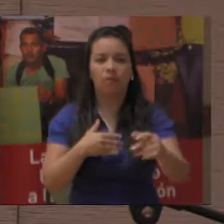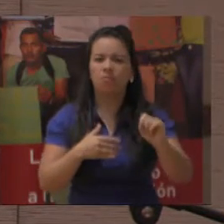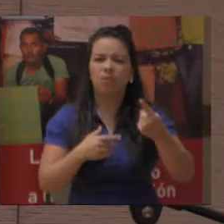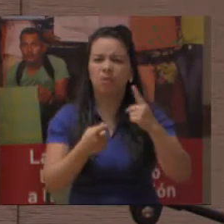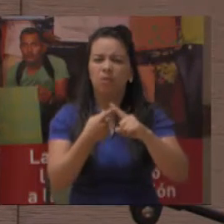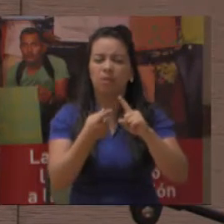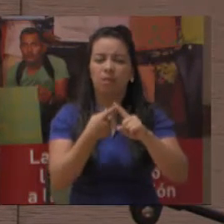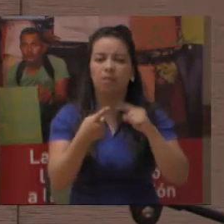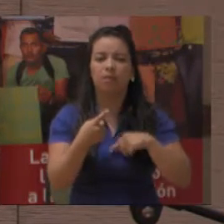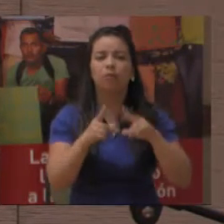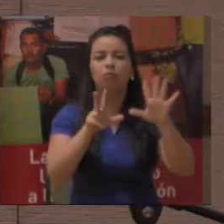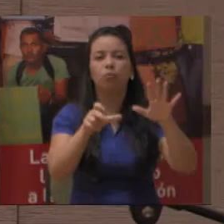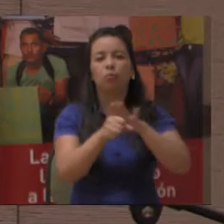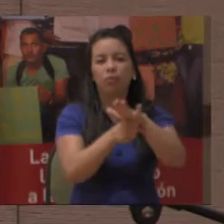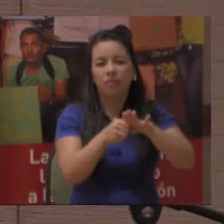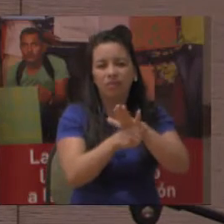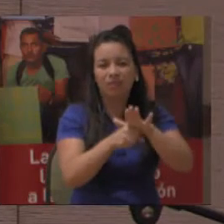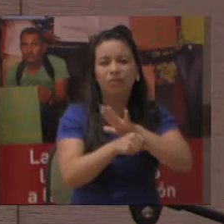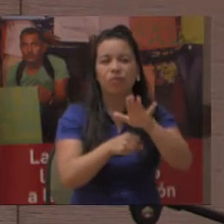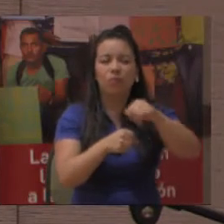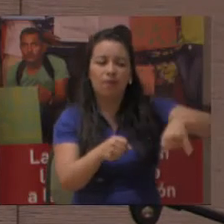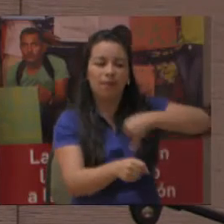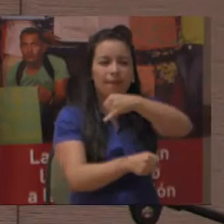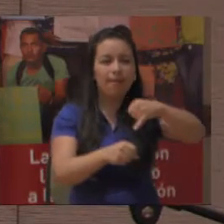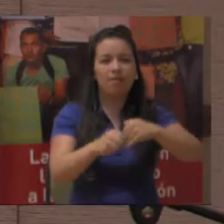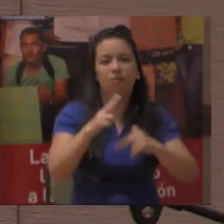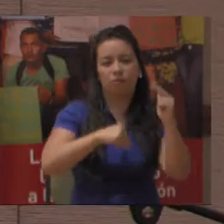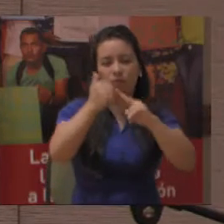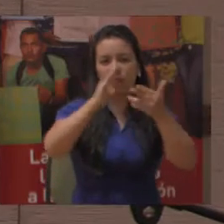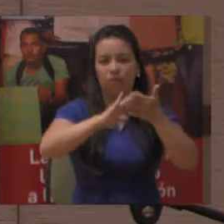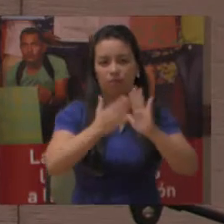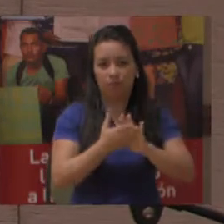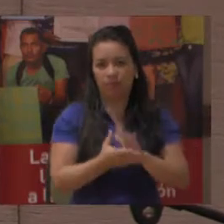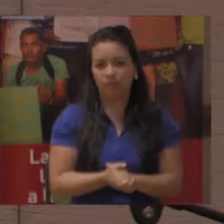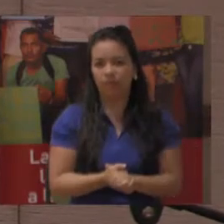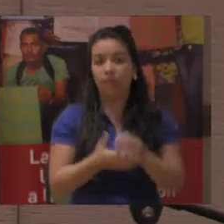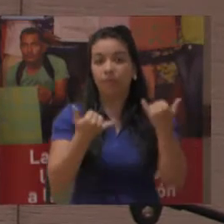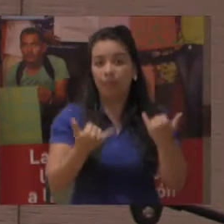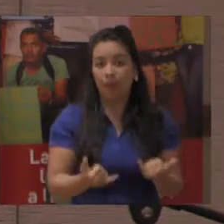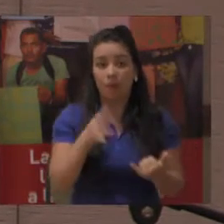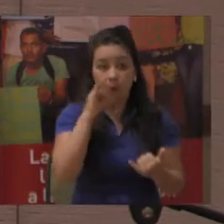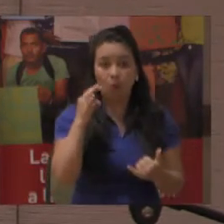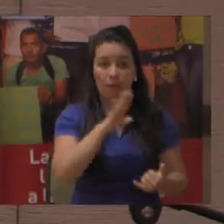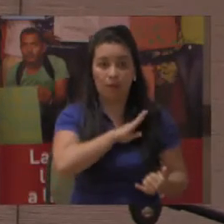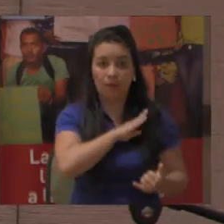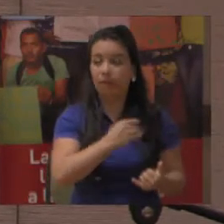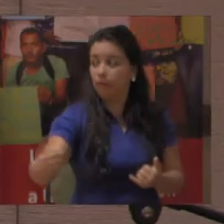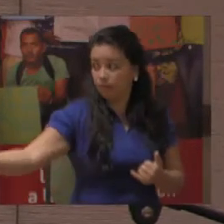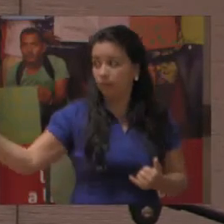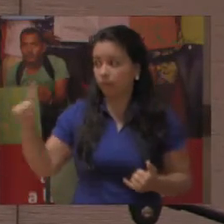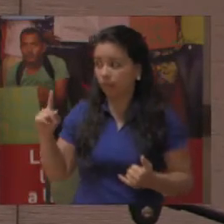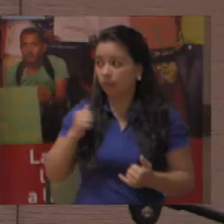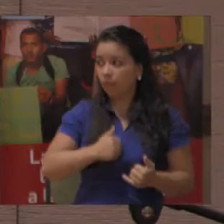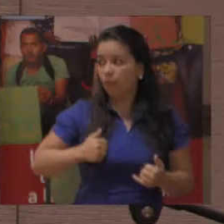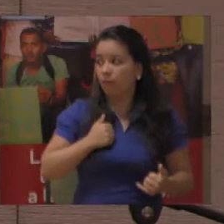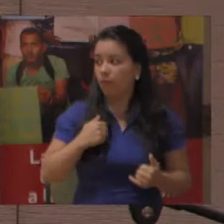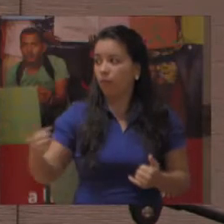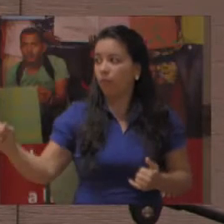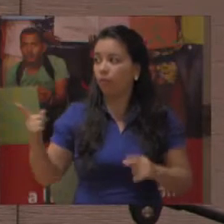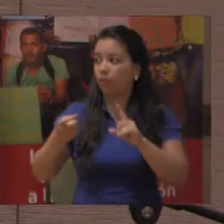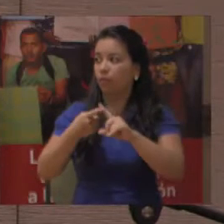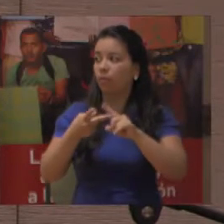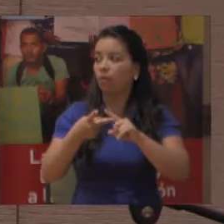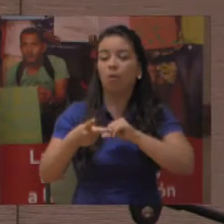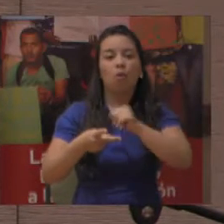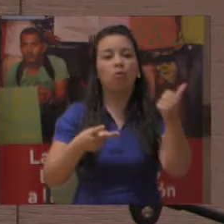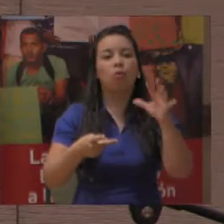se llama El territorio como eje de construcción de paz. Para eso invitamos al alcalde de Cali, Maurice Armitage, que está con nosotros, a Sigifredo López, asesor